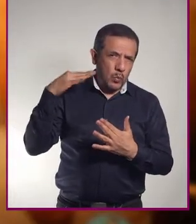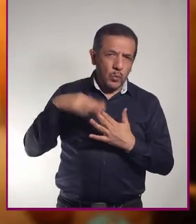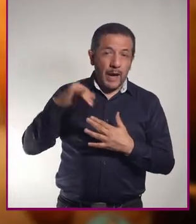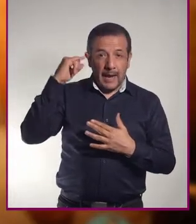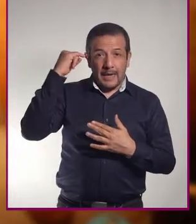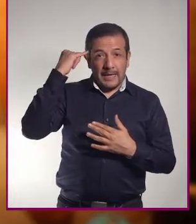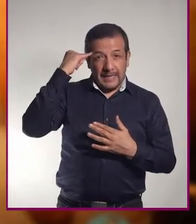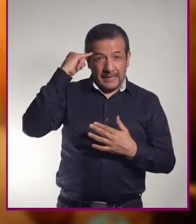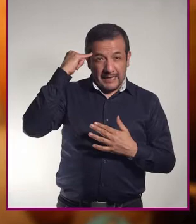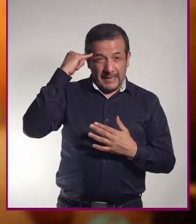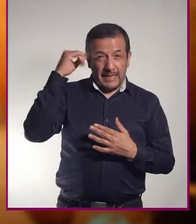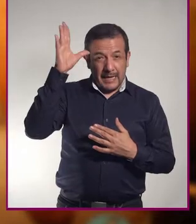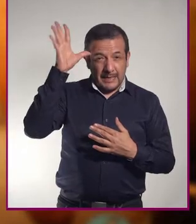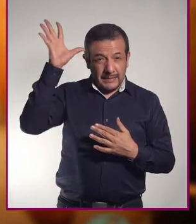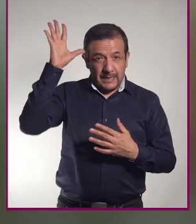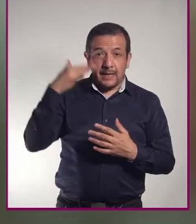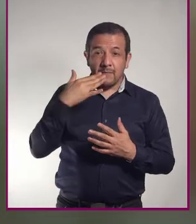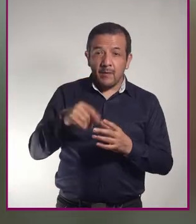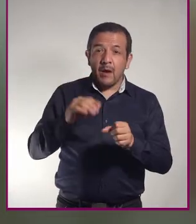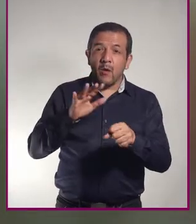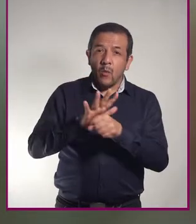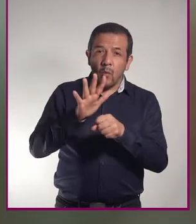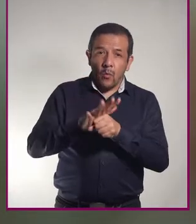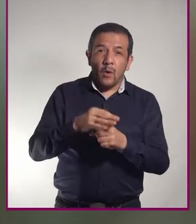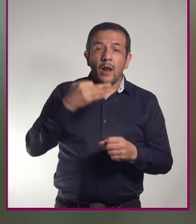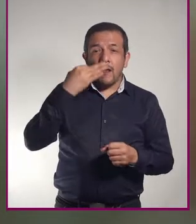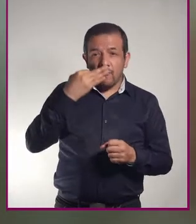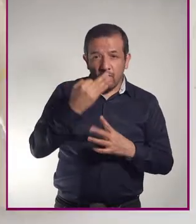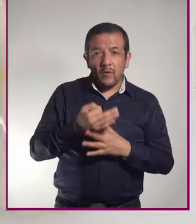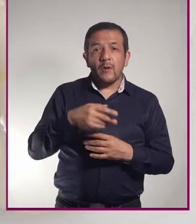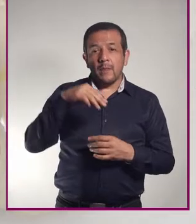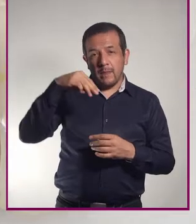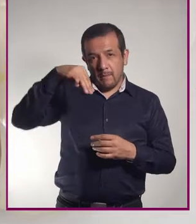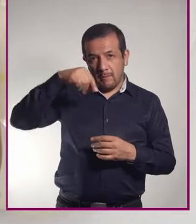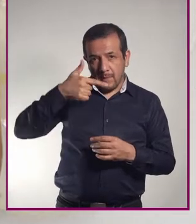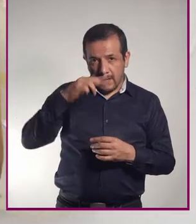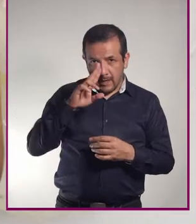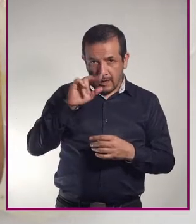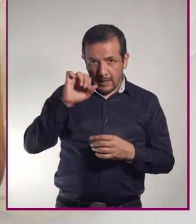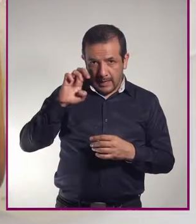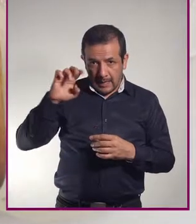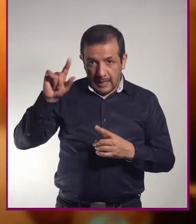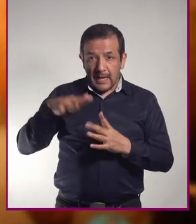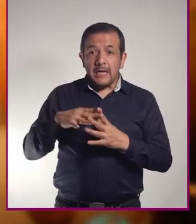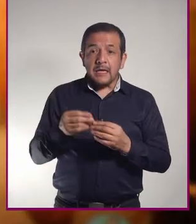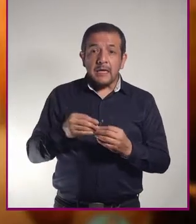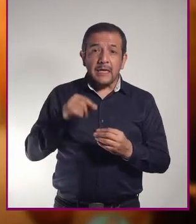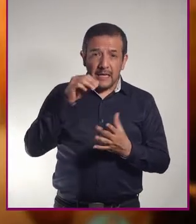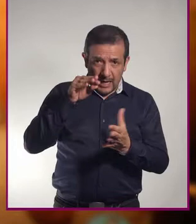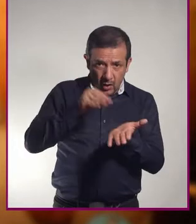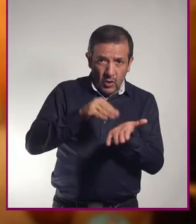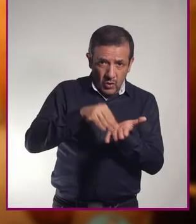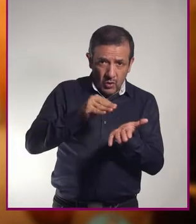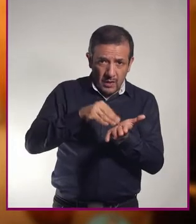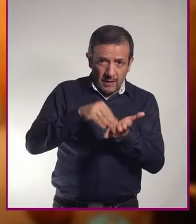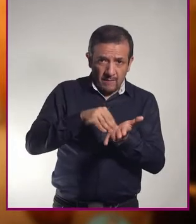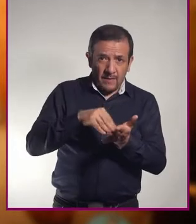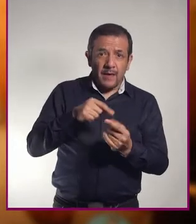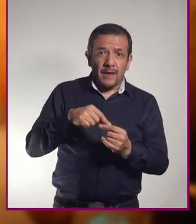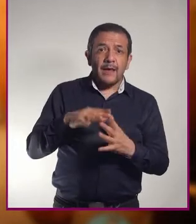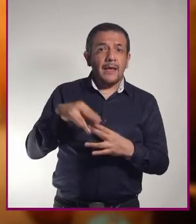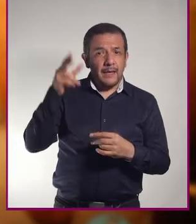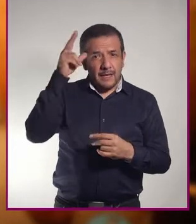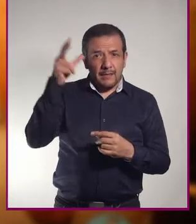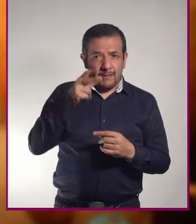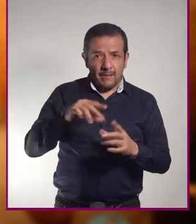cuyo consumo continúa en la actualidad es la flor de maguey o gualumbos, que se consumía en platillos salados y actualmente es tradicional en